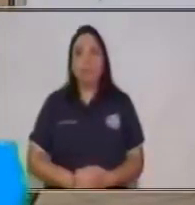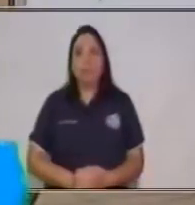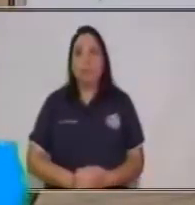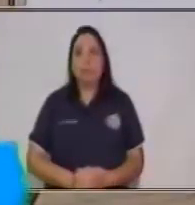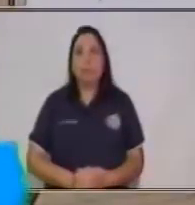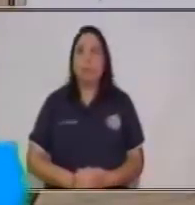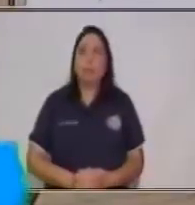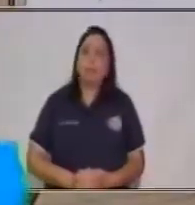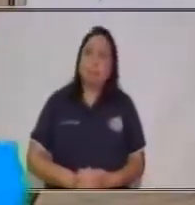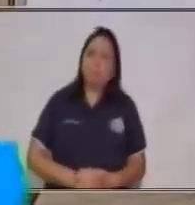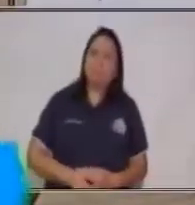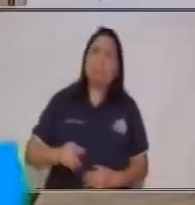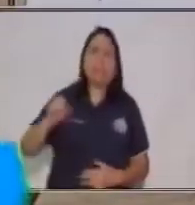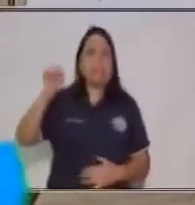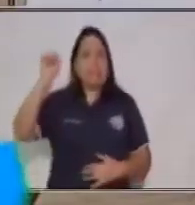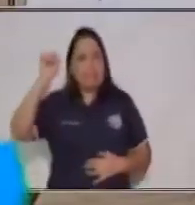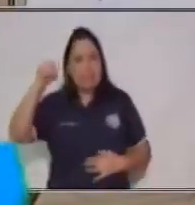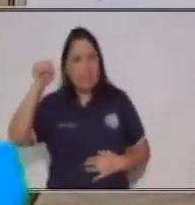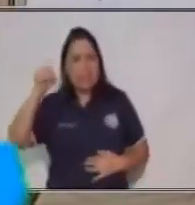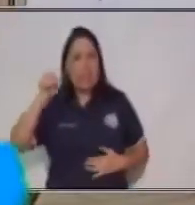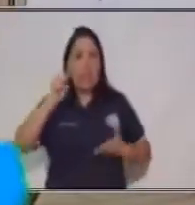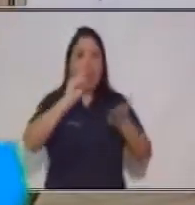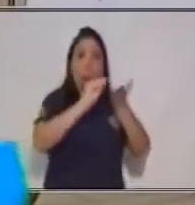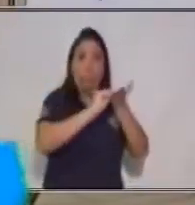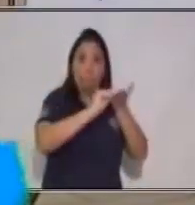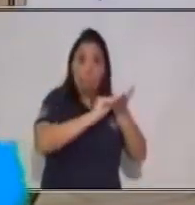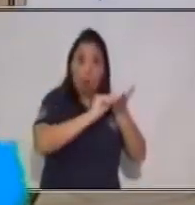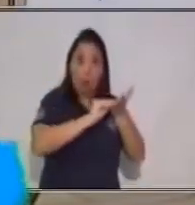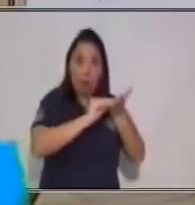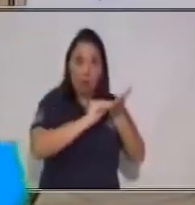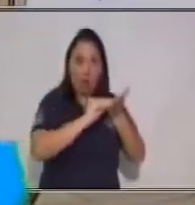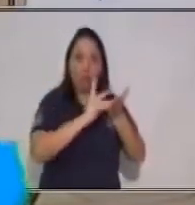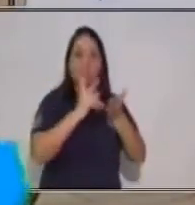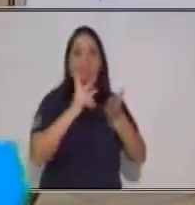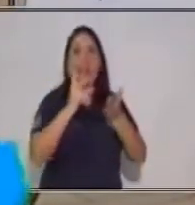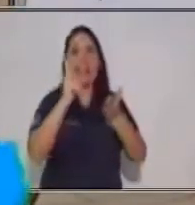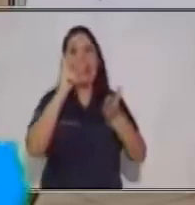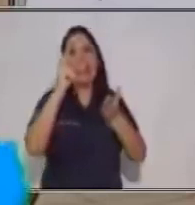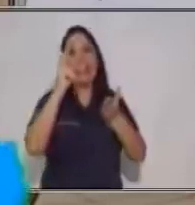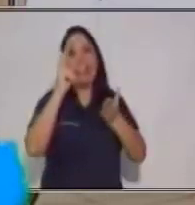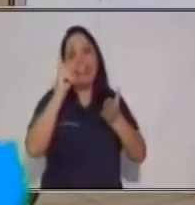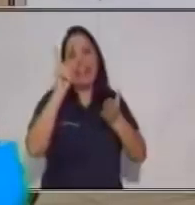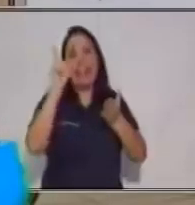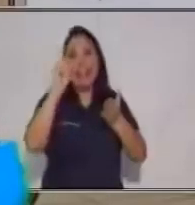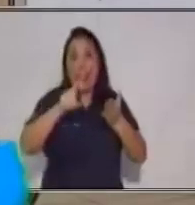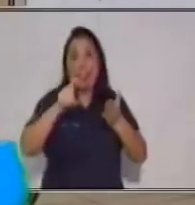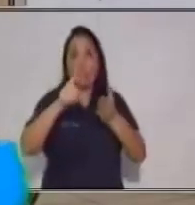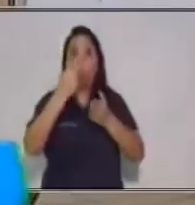Si te estaba diciendo que esto no queda definitivo, ¿qué tendríamos que hacer después?